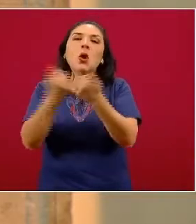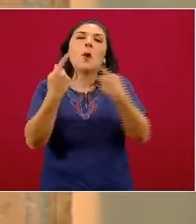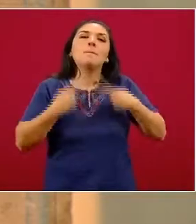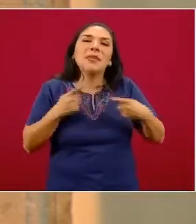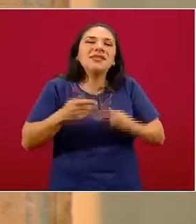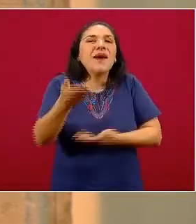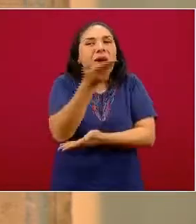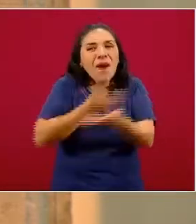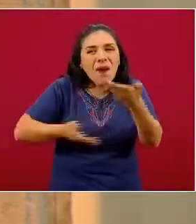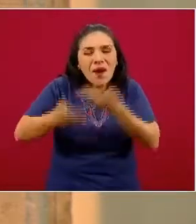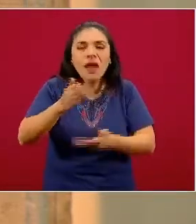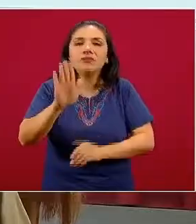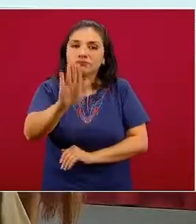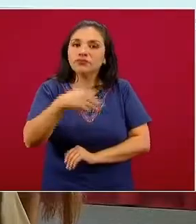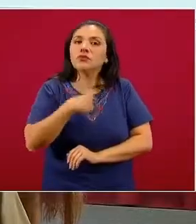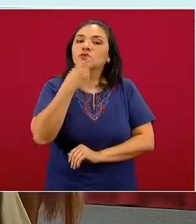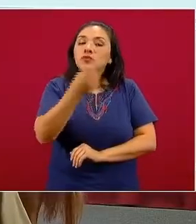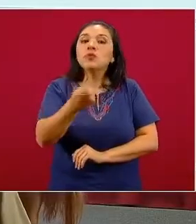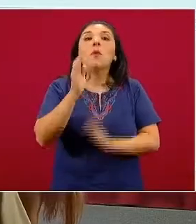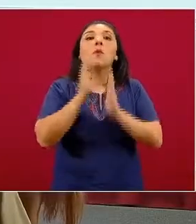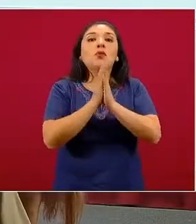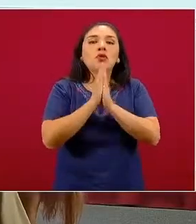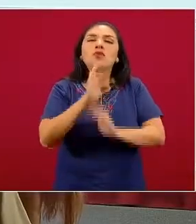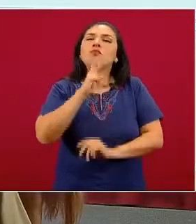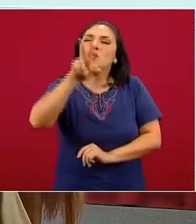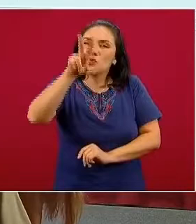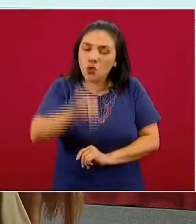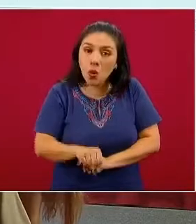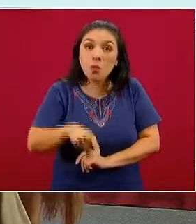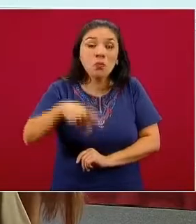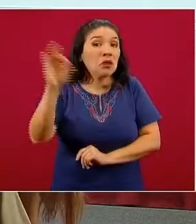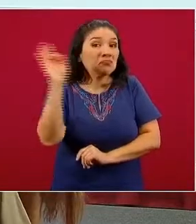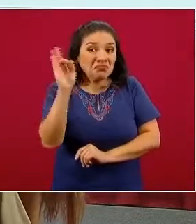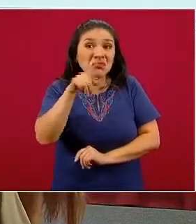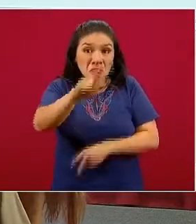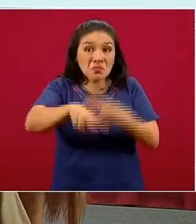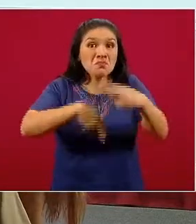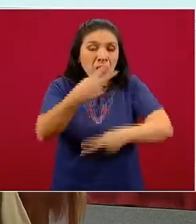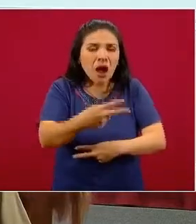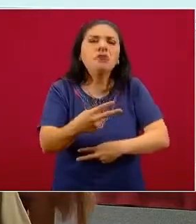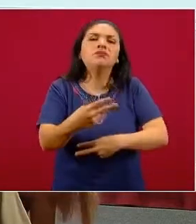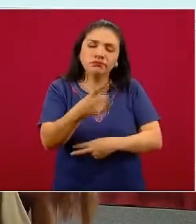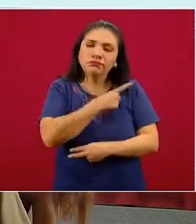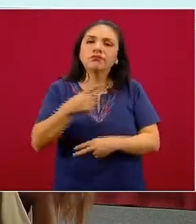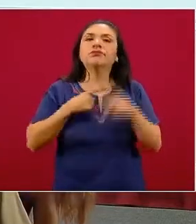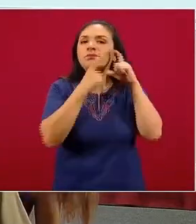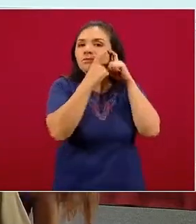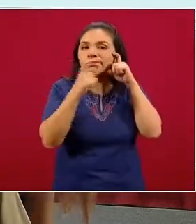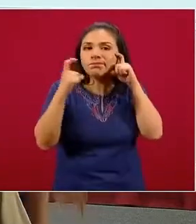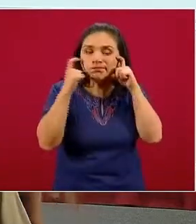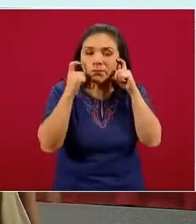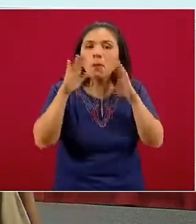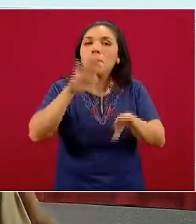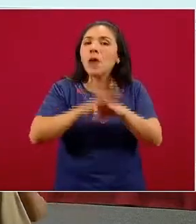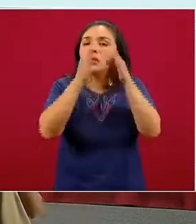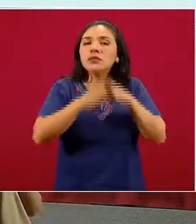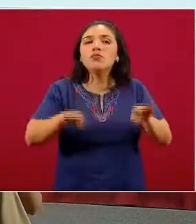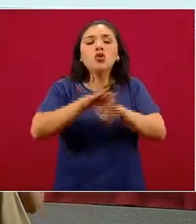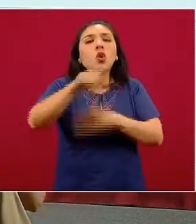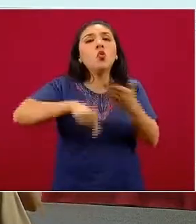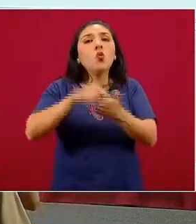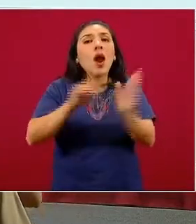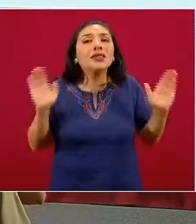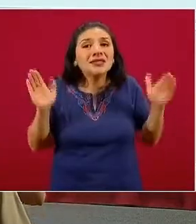otras personas, insistimos, deseablemente evitarlo, pero si va a ocurrir, mantener el cubrebocas, particularmente en los